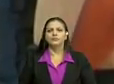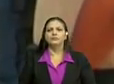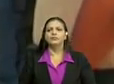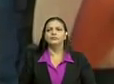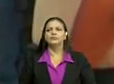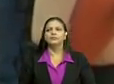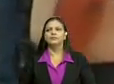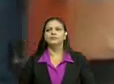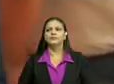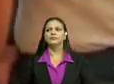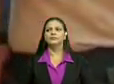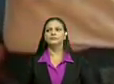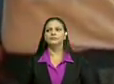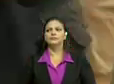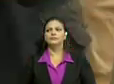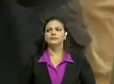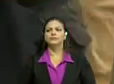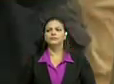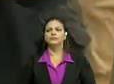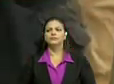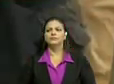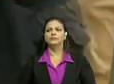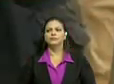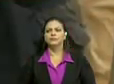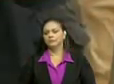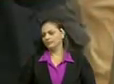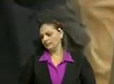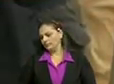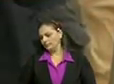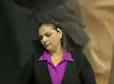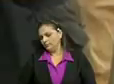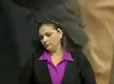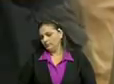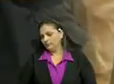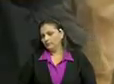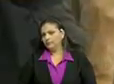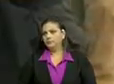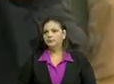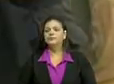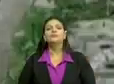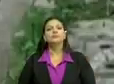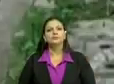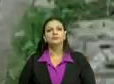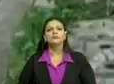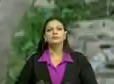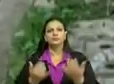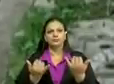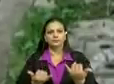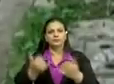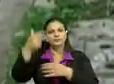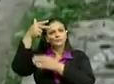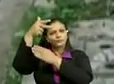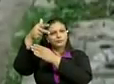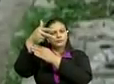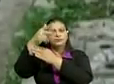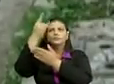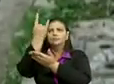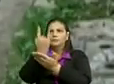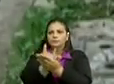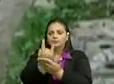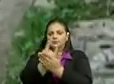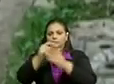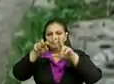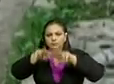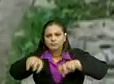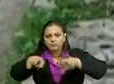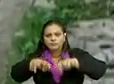La policía investiga el caso. Ya se comunicó, se pudo visualizar también los videos y ya se está coordinado con las unidades especiales